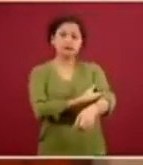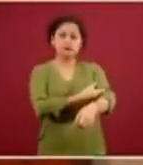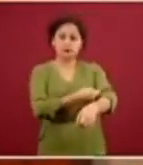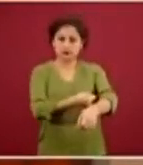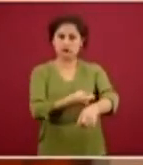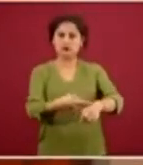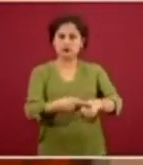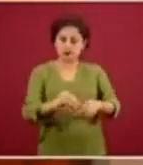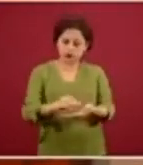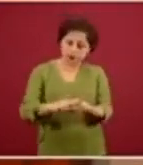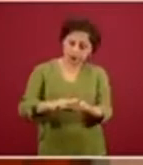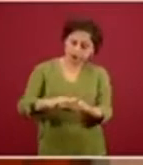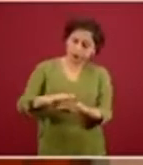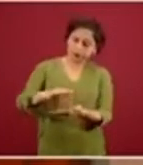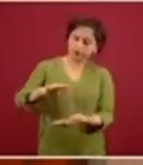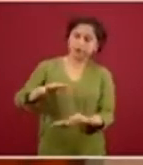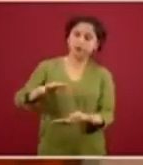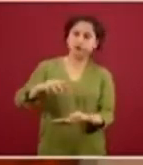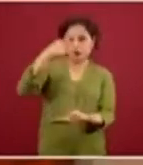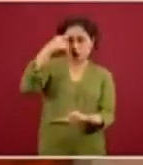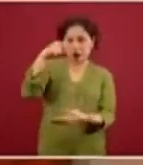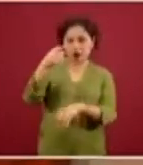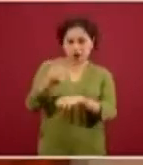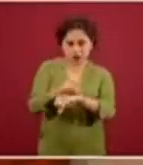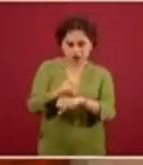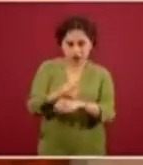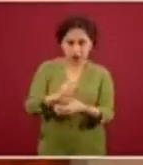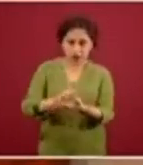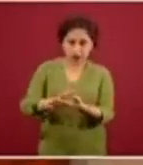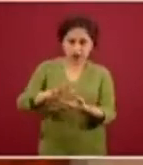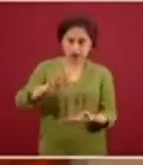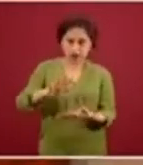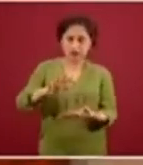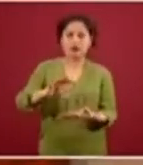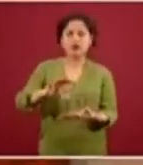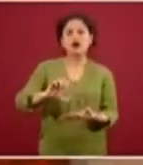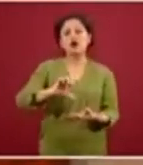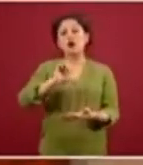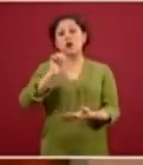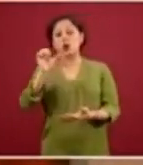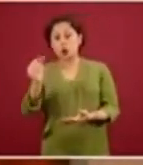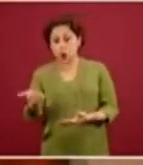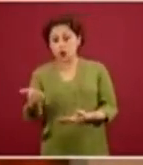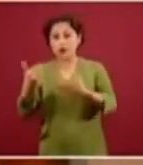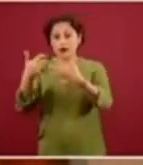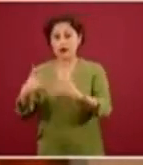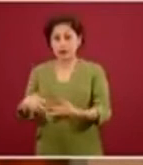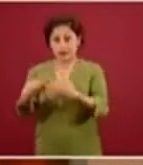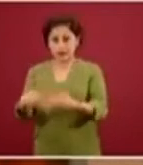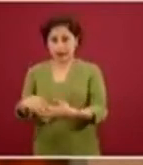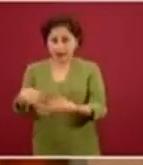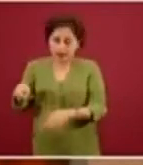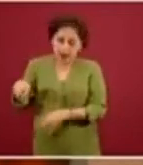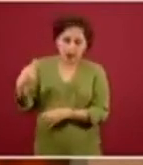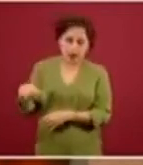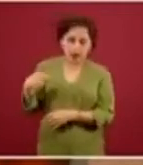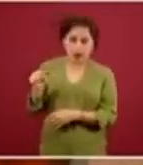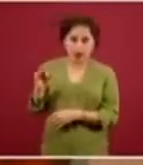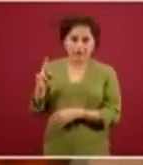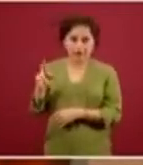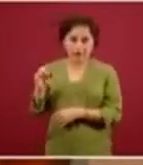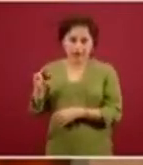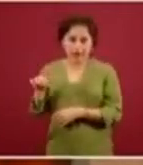se está agitando, al donante de aféresis entra una máquina que se llama máquina de aféresis. ¿Qué hace